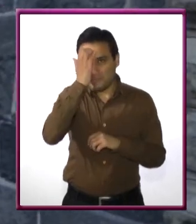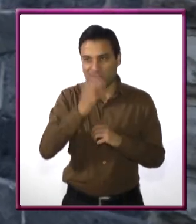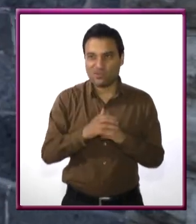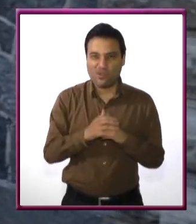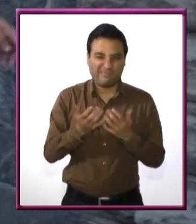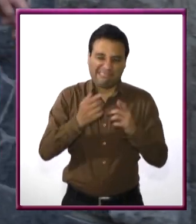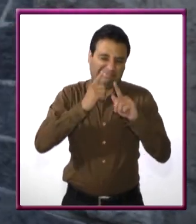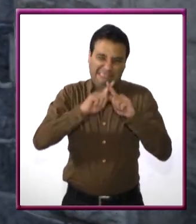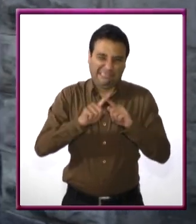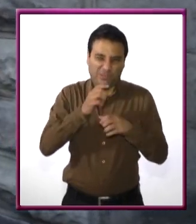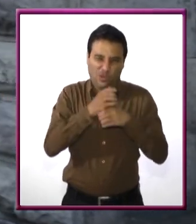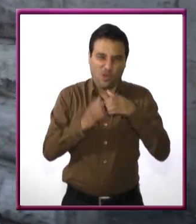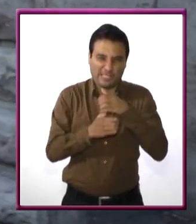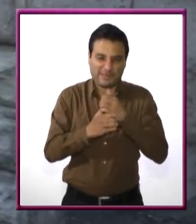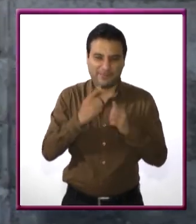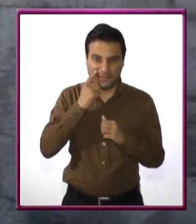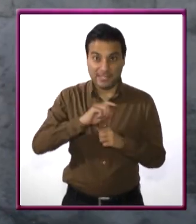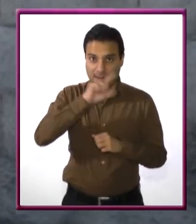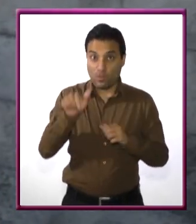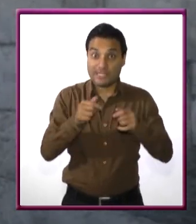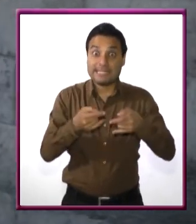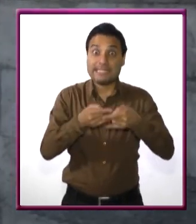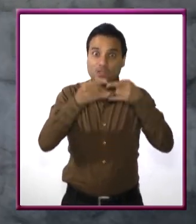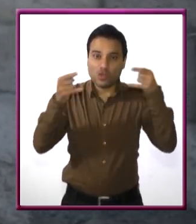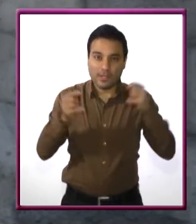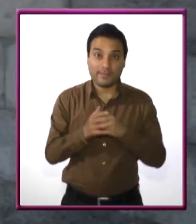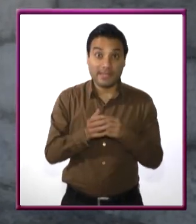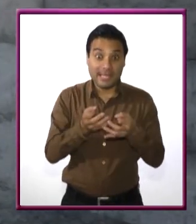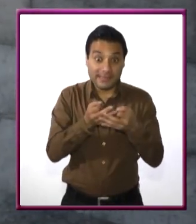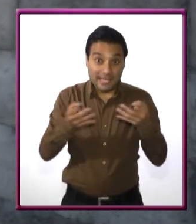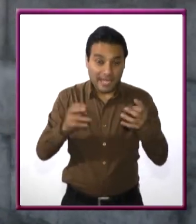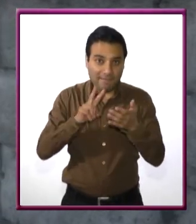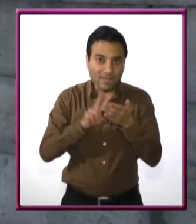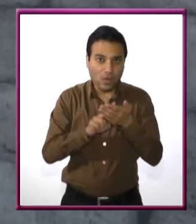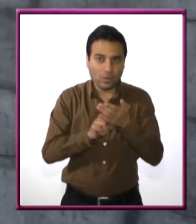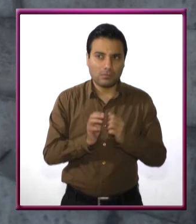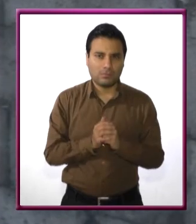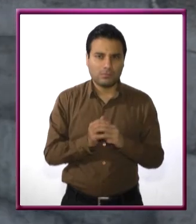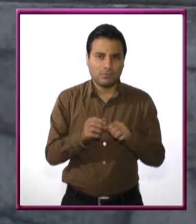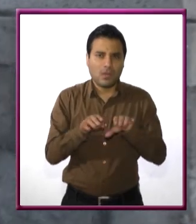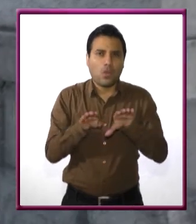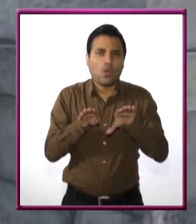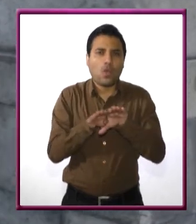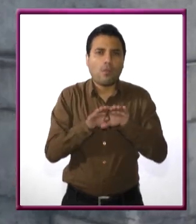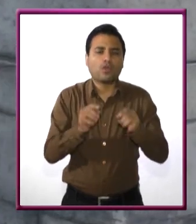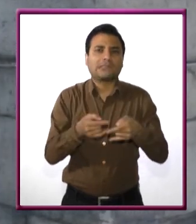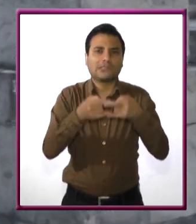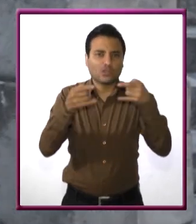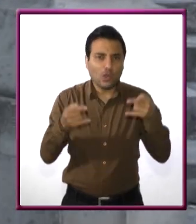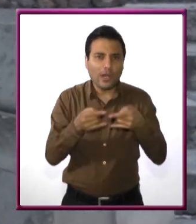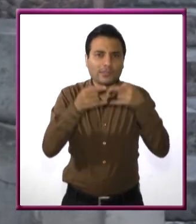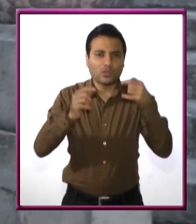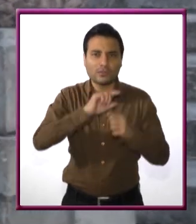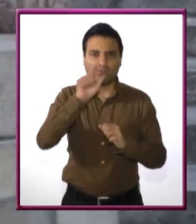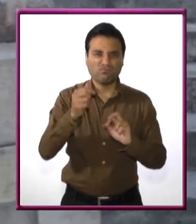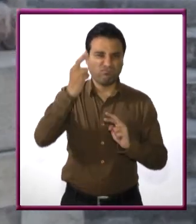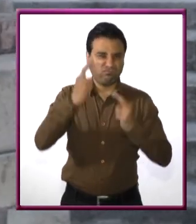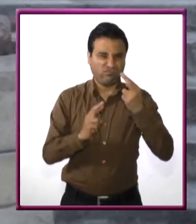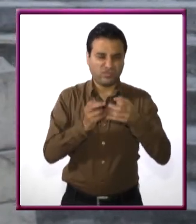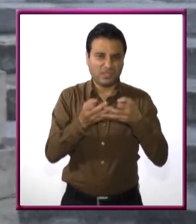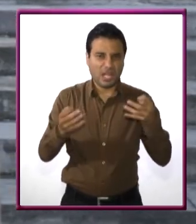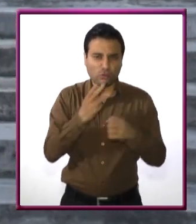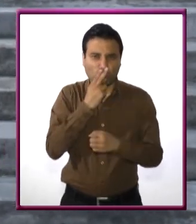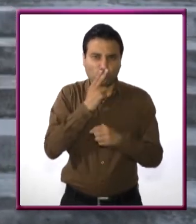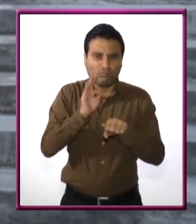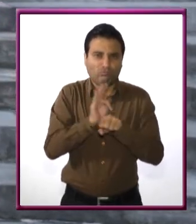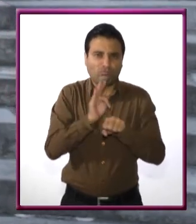¿qué tal? En Conciencia Histórica, el valor de la tierra, revisaremos el proceso histórico que condujo a los revolucionarios a luchar